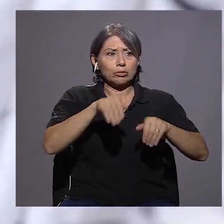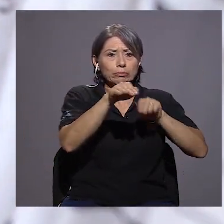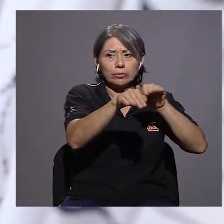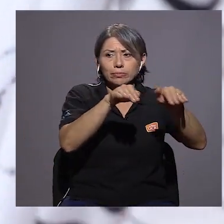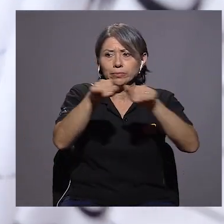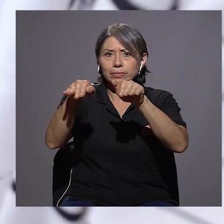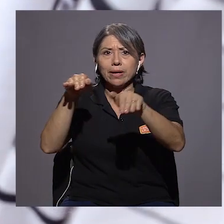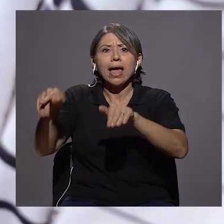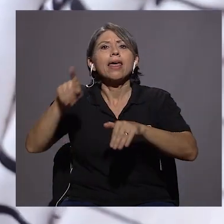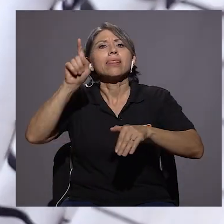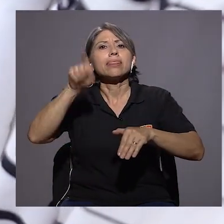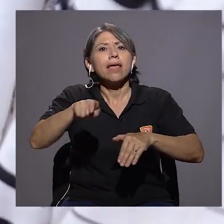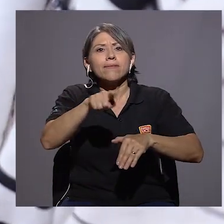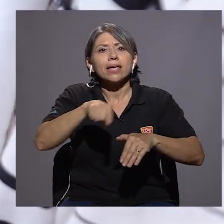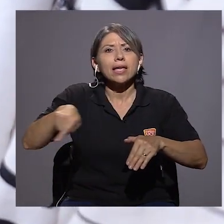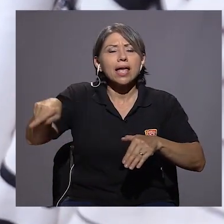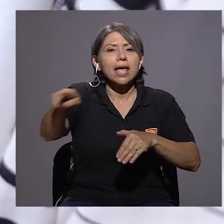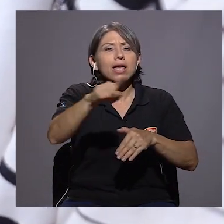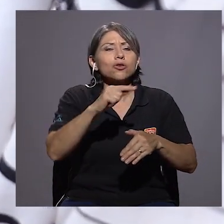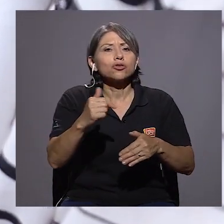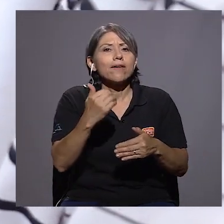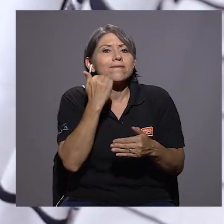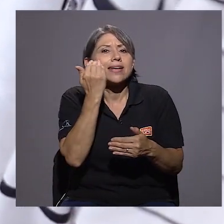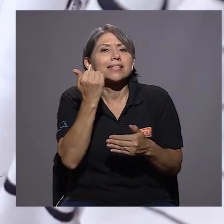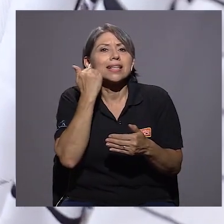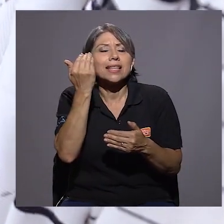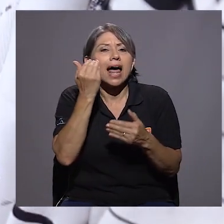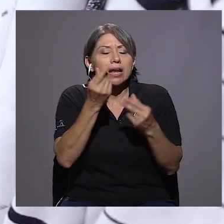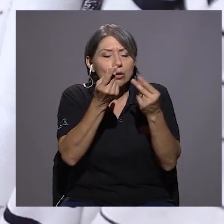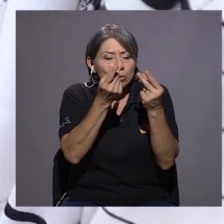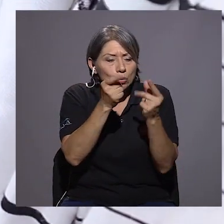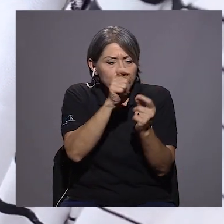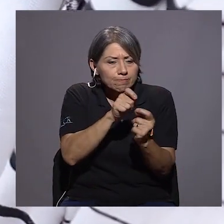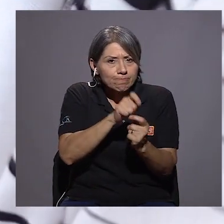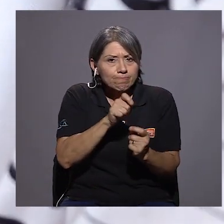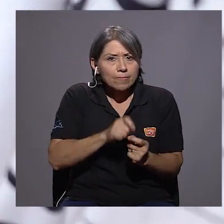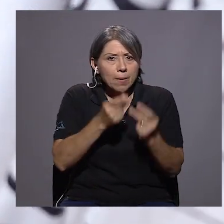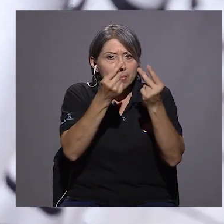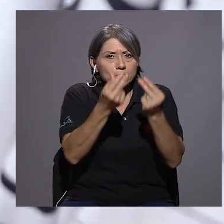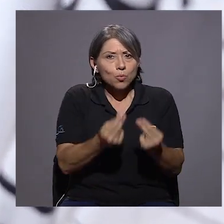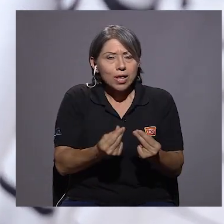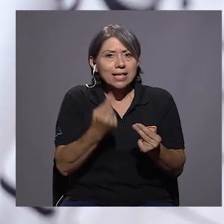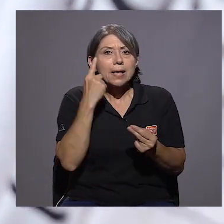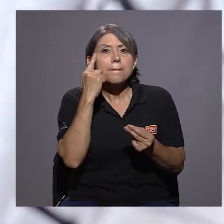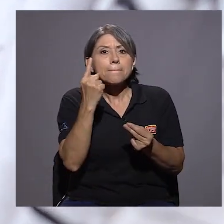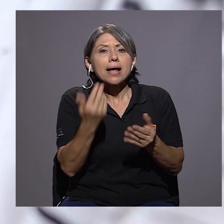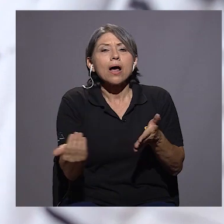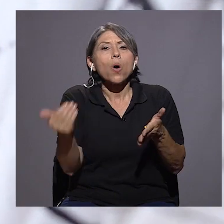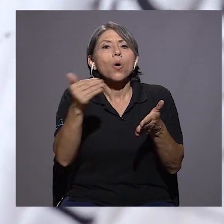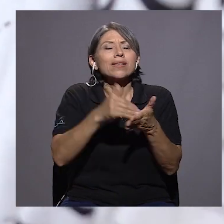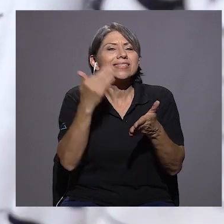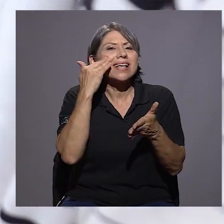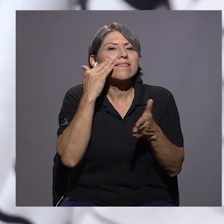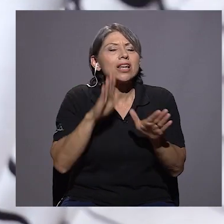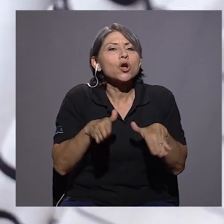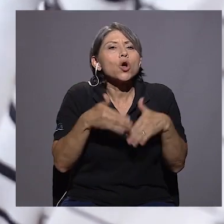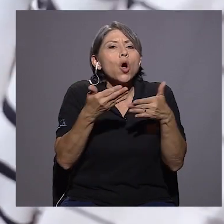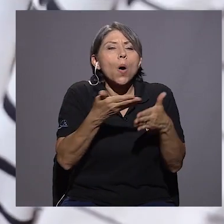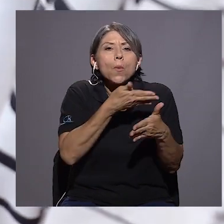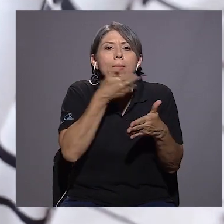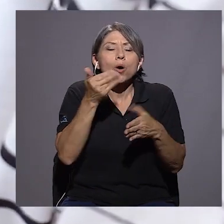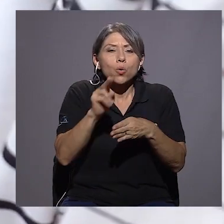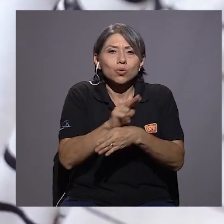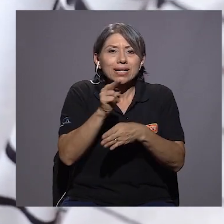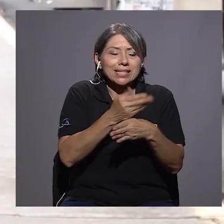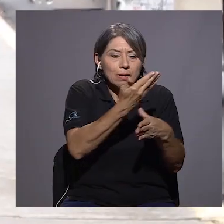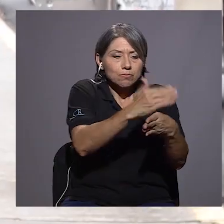acuerdo, facilitar las especificaciones presupuestarias que le dan solidez a la reclasificación de las diferentes partidas